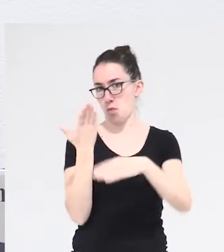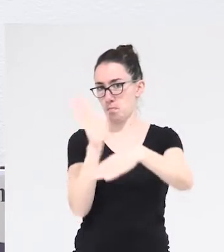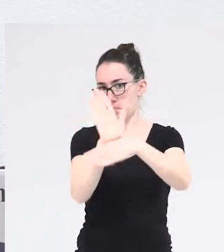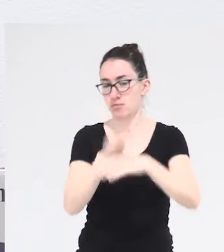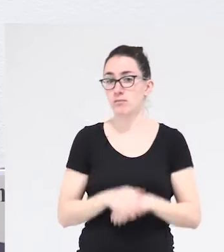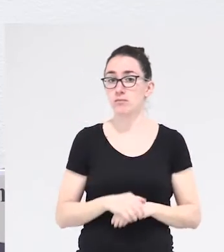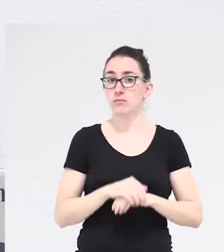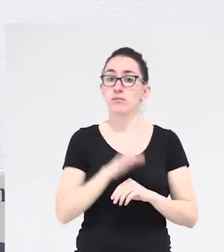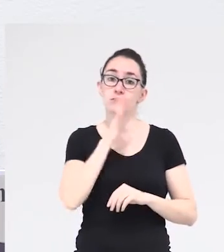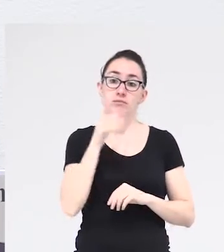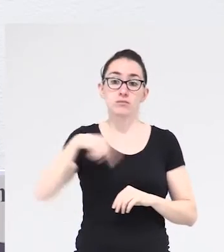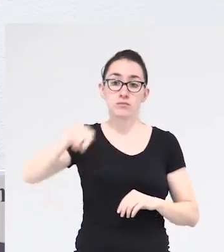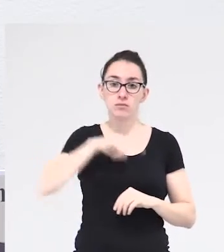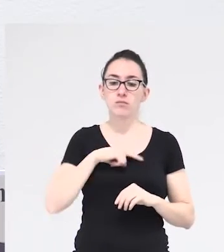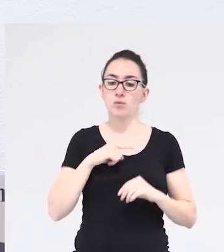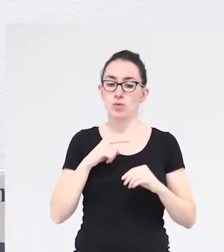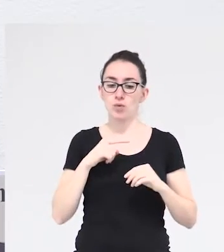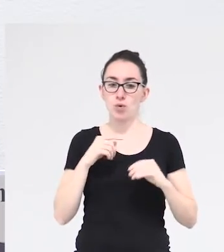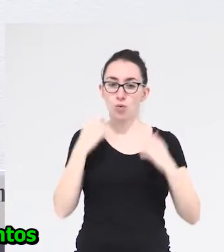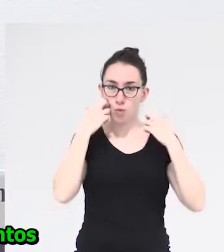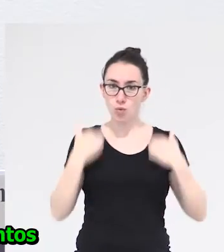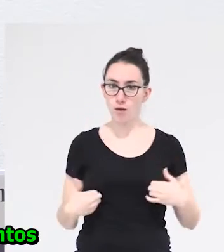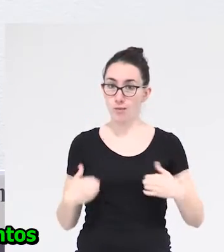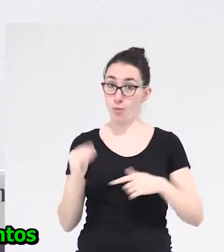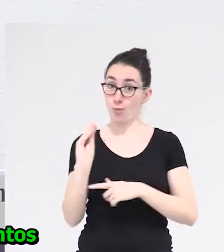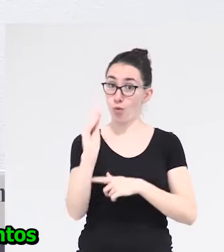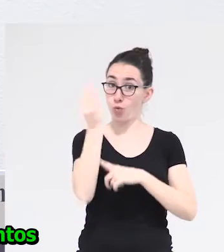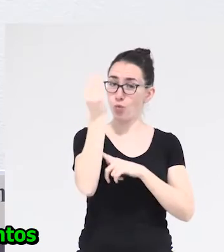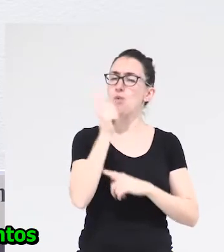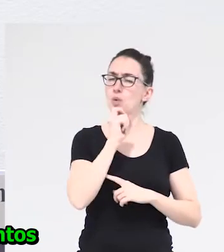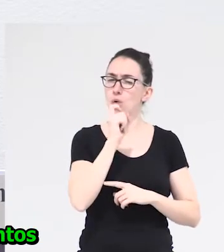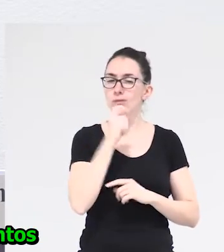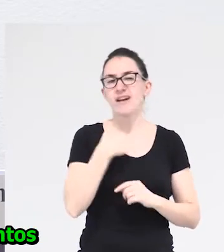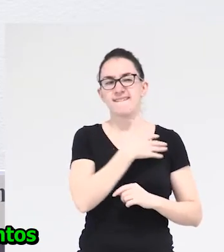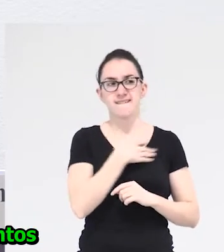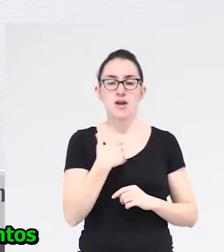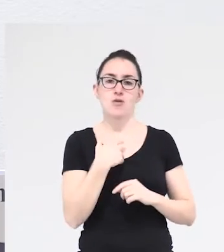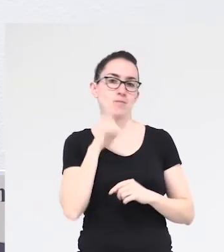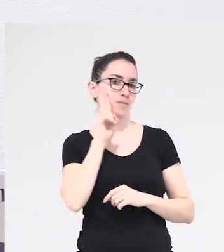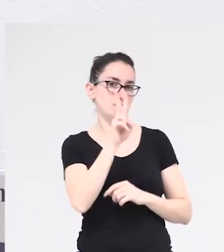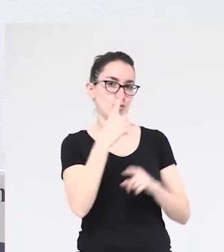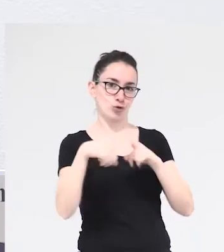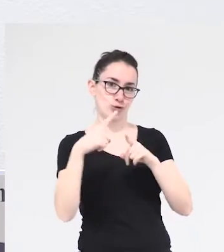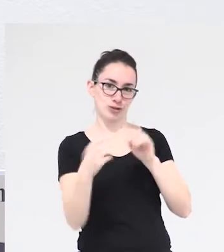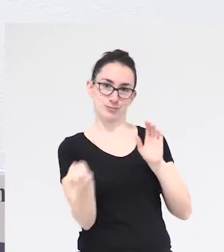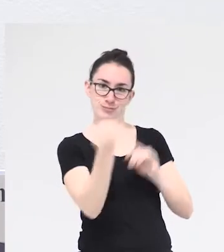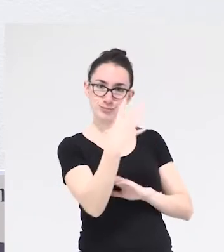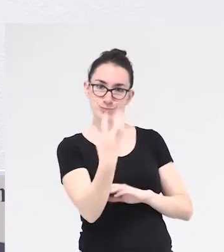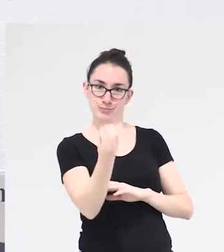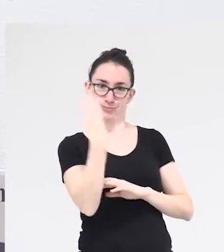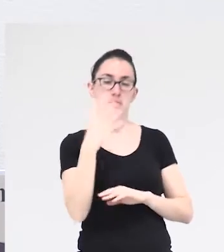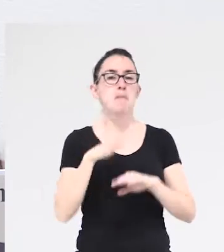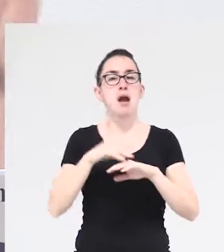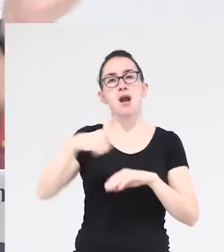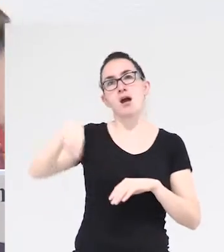idea de cómo se produce un cuerpo, me interesa mostrar algunos elementos, ¿no? Para